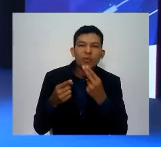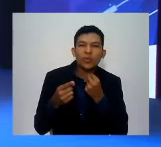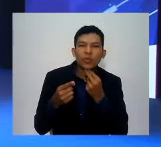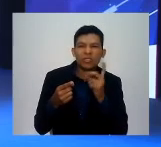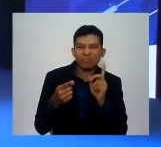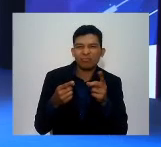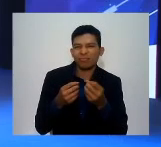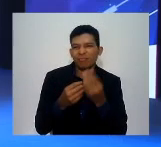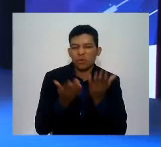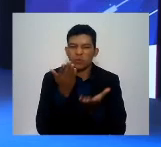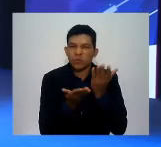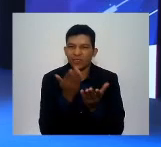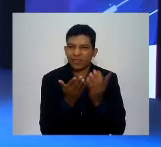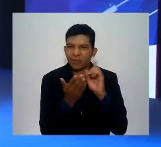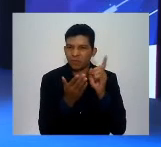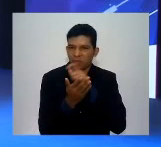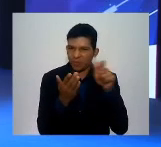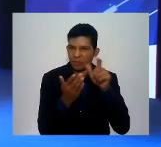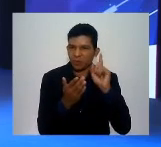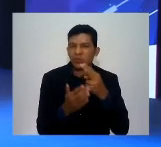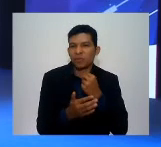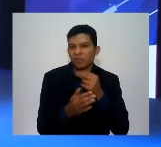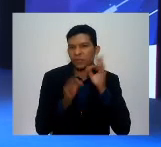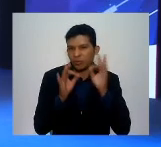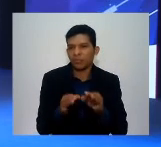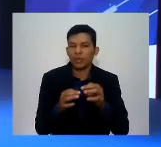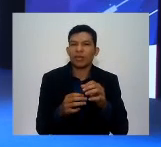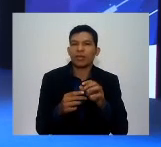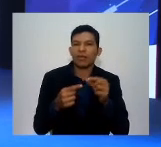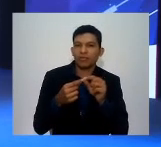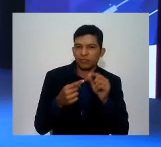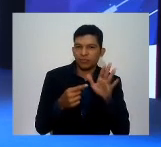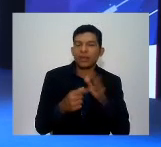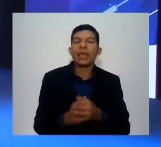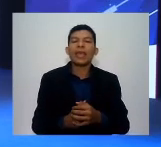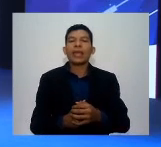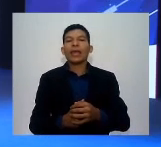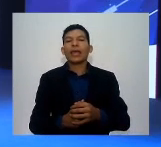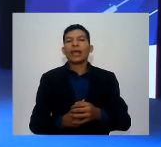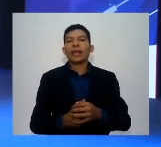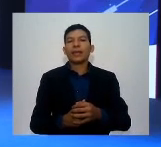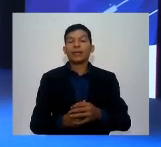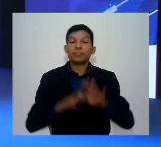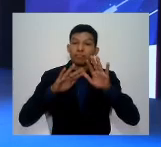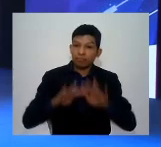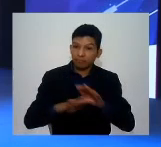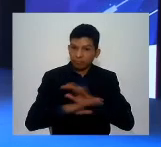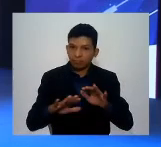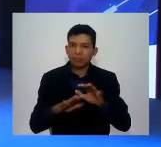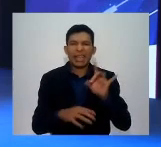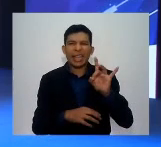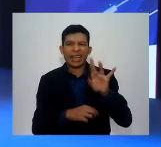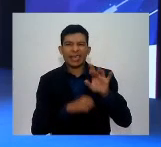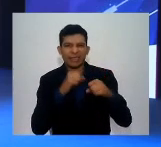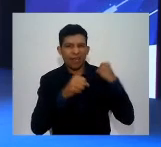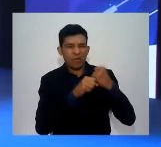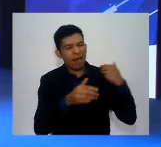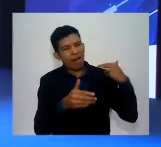este mapita, se van a dar cuenta que la temperatura que nosotros realmente quisiéramos medir es la temperatura en la cabeza, que es lo más cercano a la temperatura